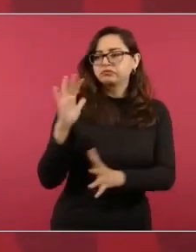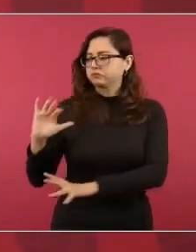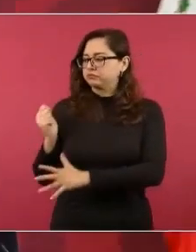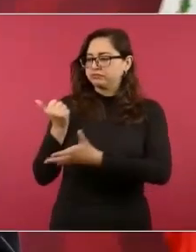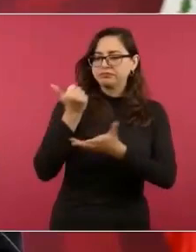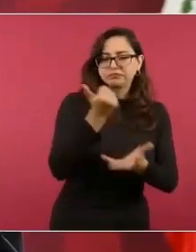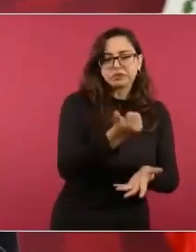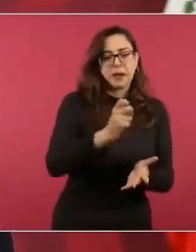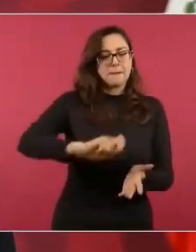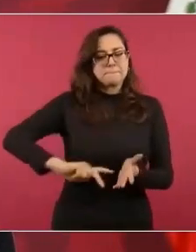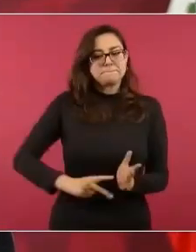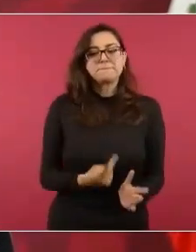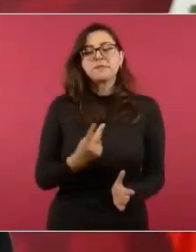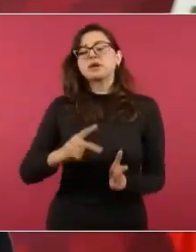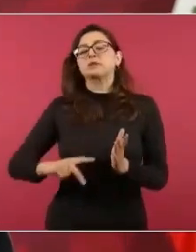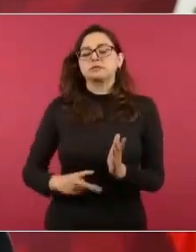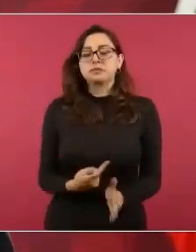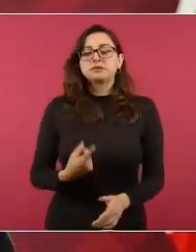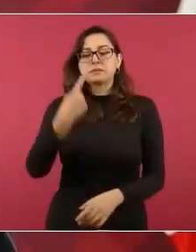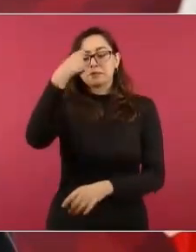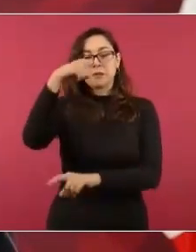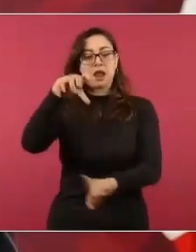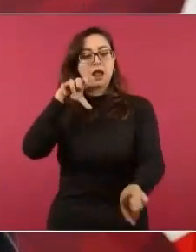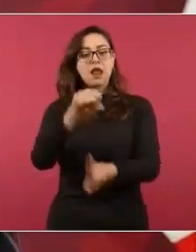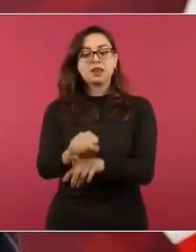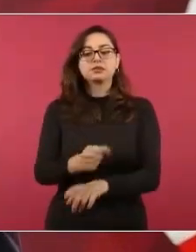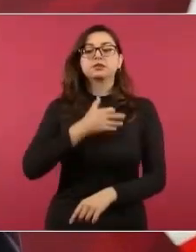hacer realidad la justicia